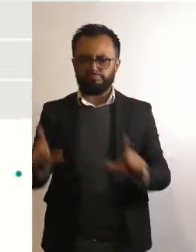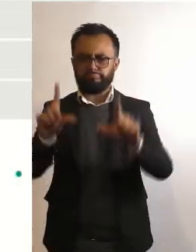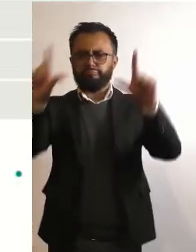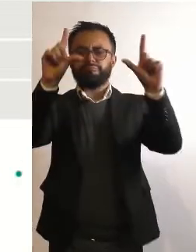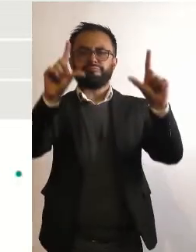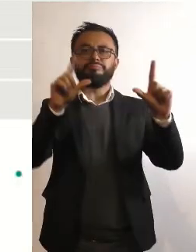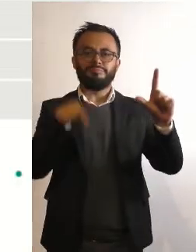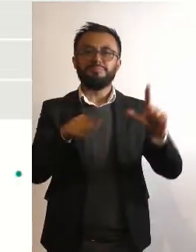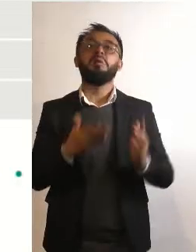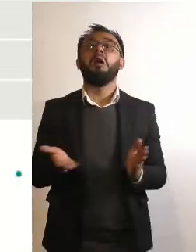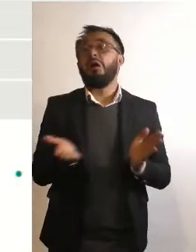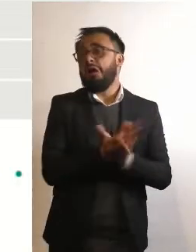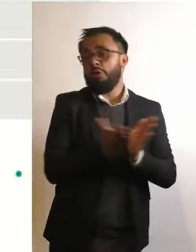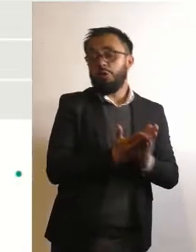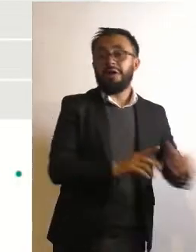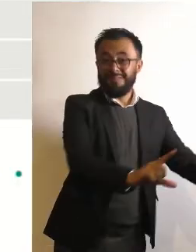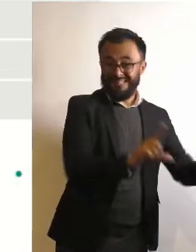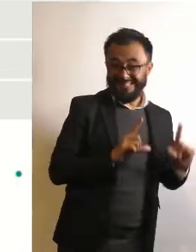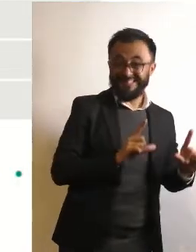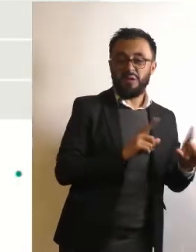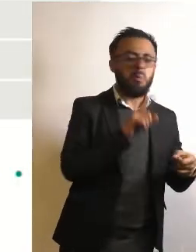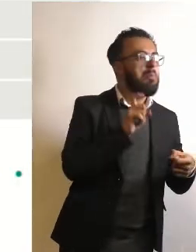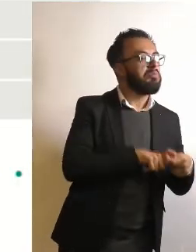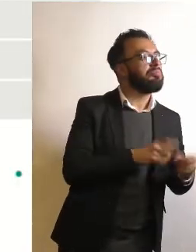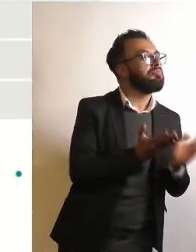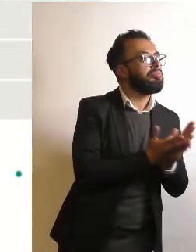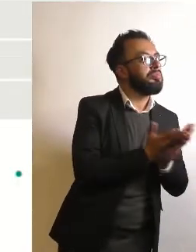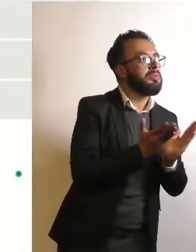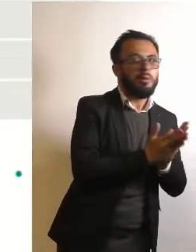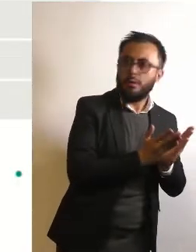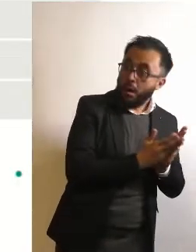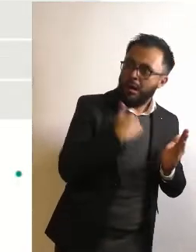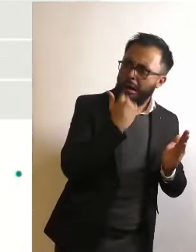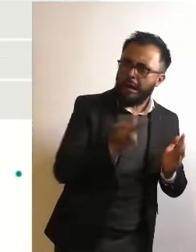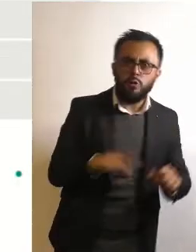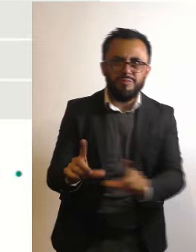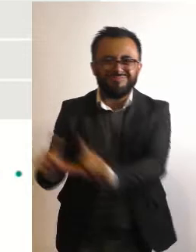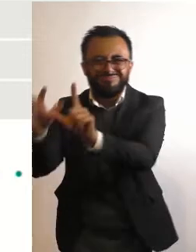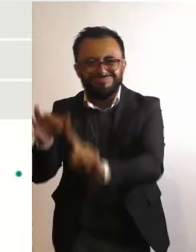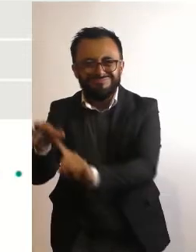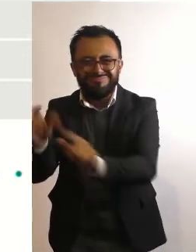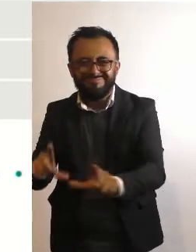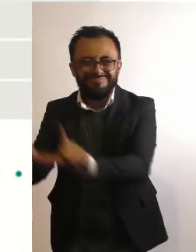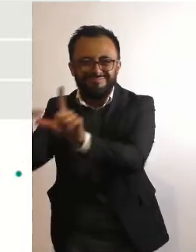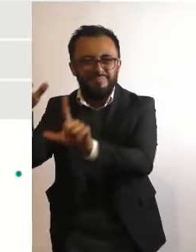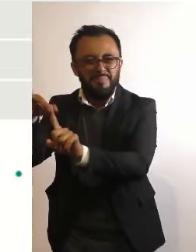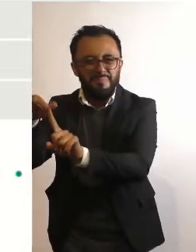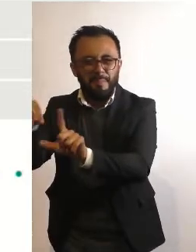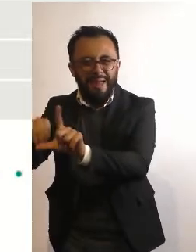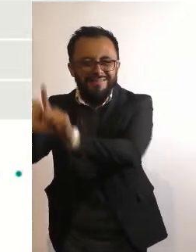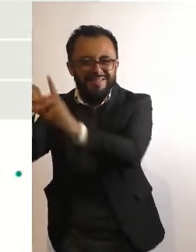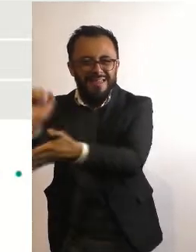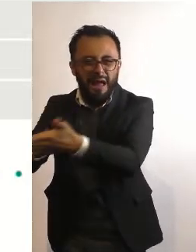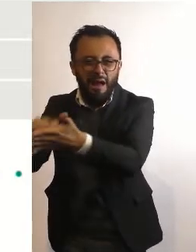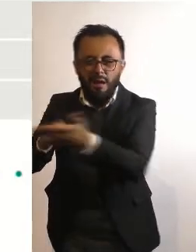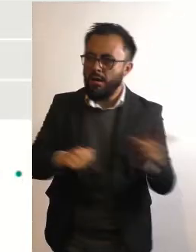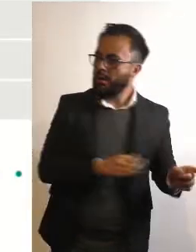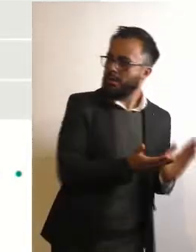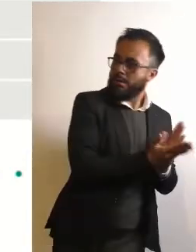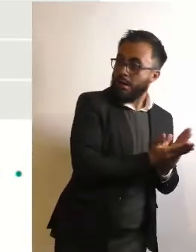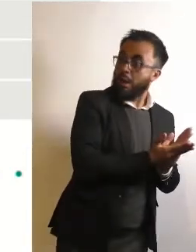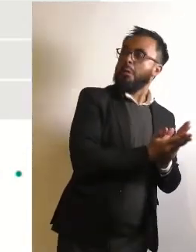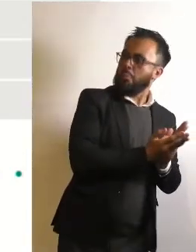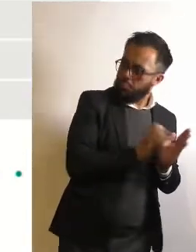de pregrado pueden cursar asignaturas en los posgrados y luego homologarlas cuando egresen del